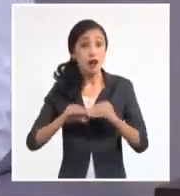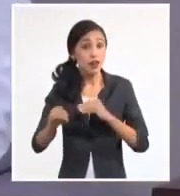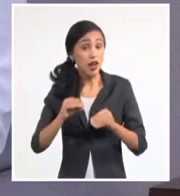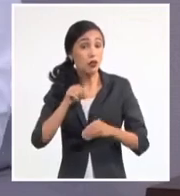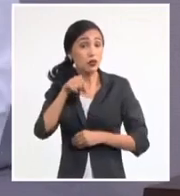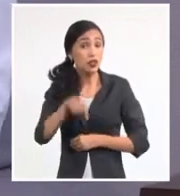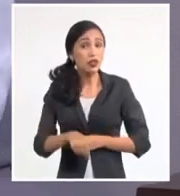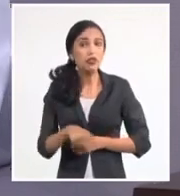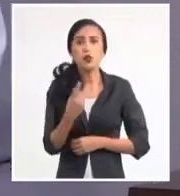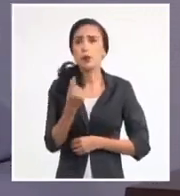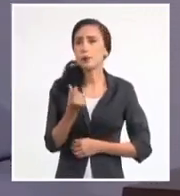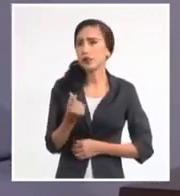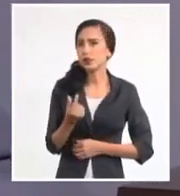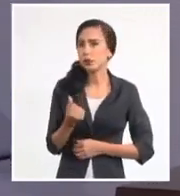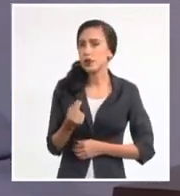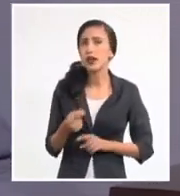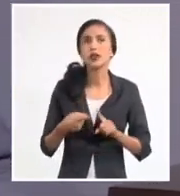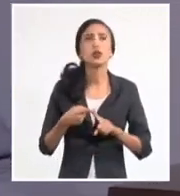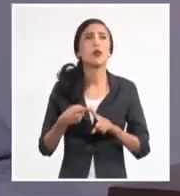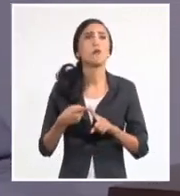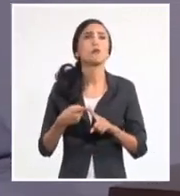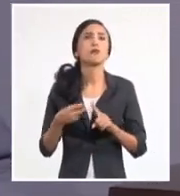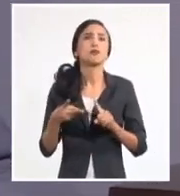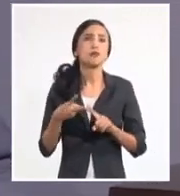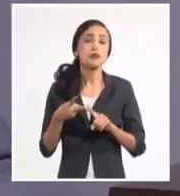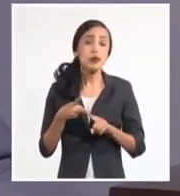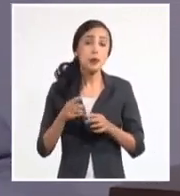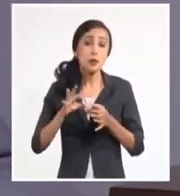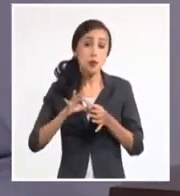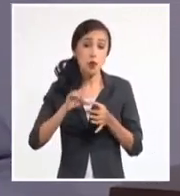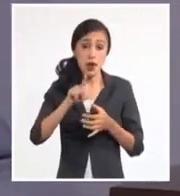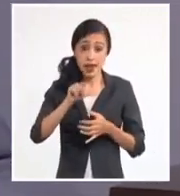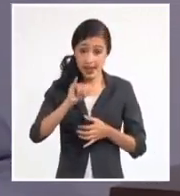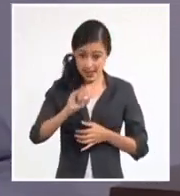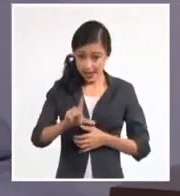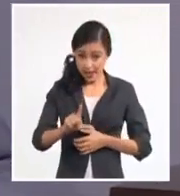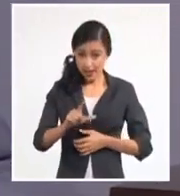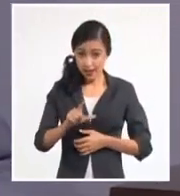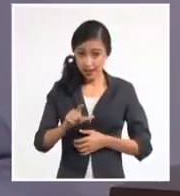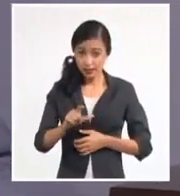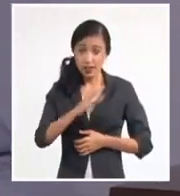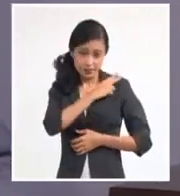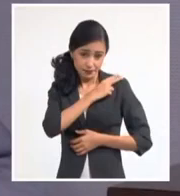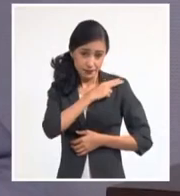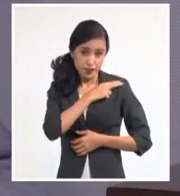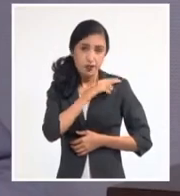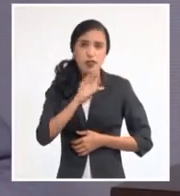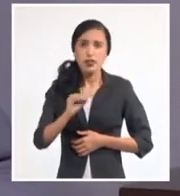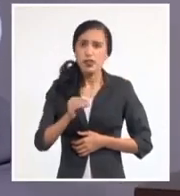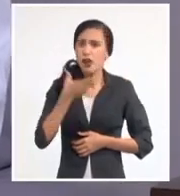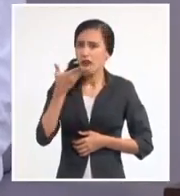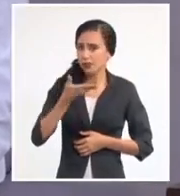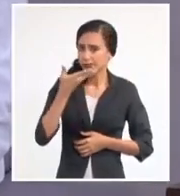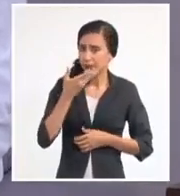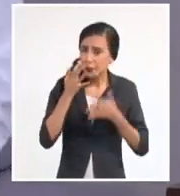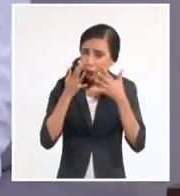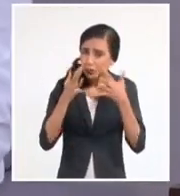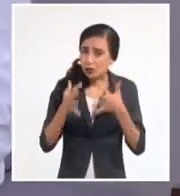del presupuesto, se ha hablado, Alejandro Gil hizo una exposición magnífica